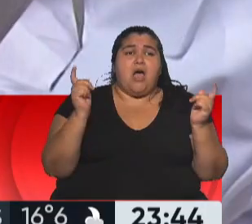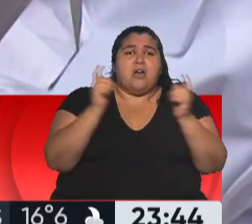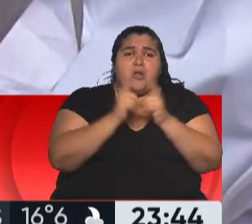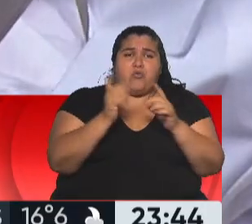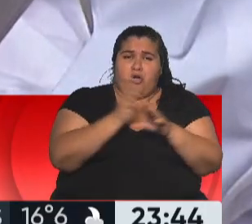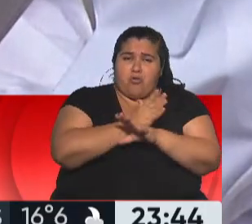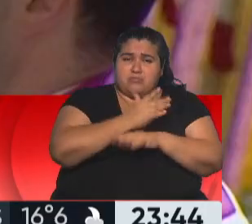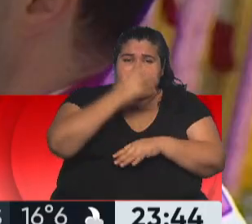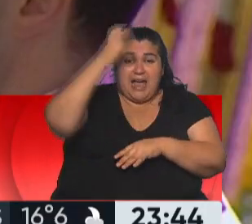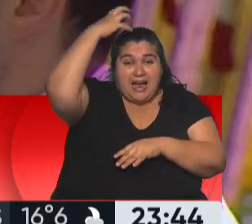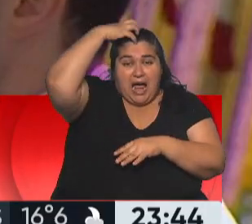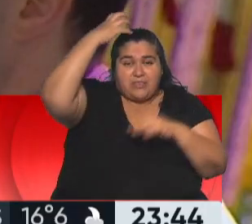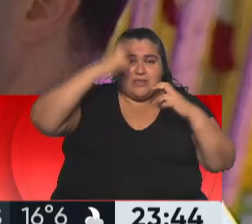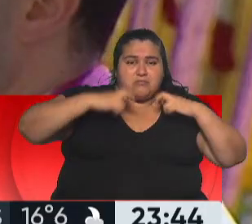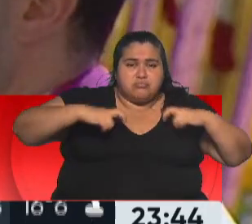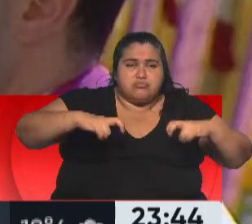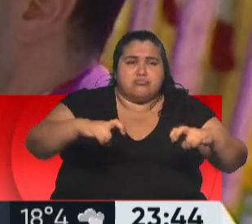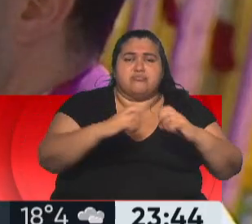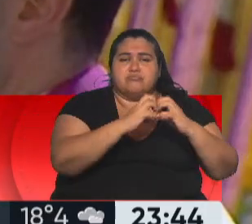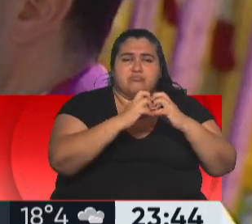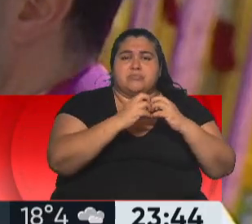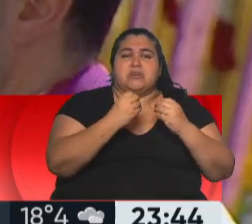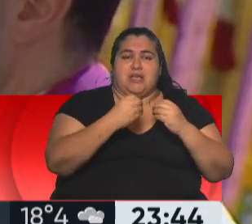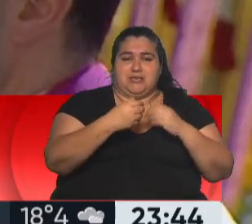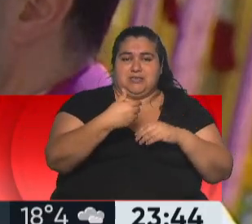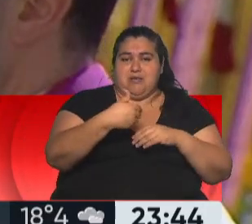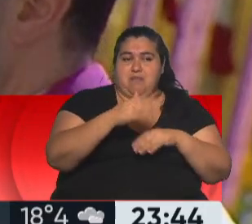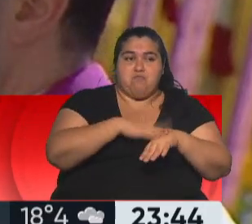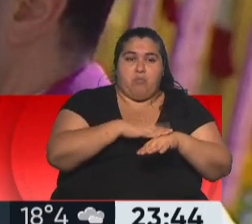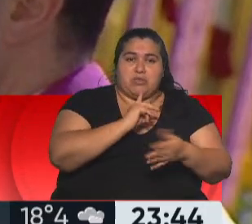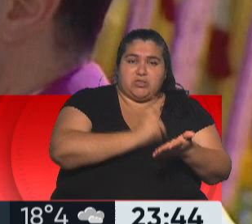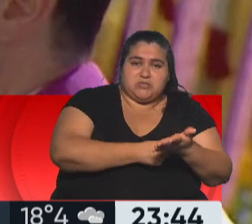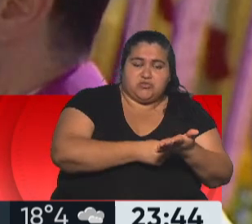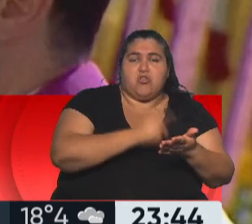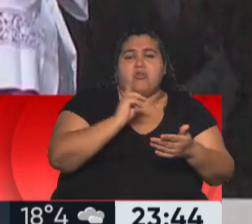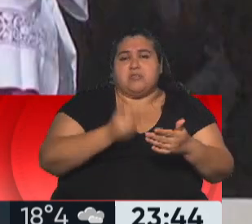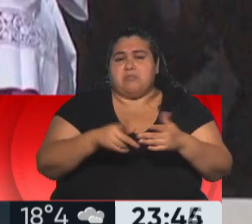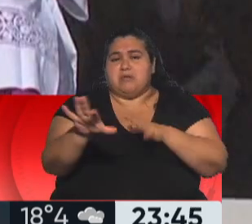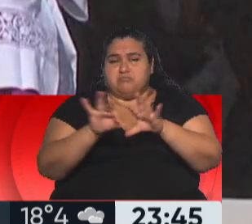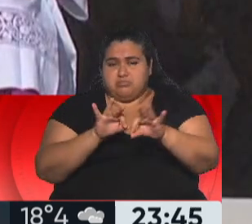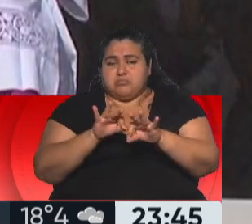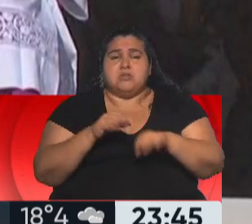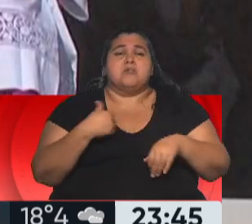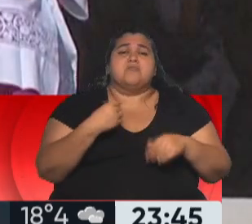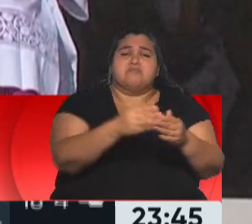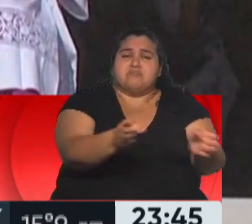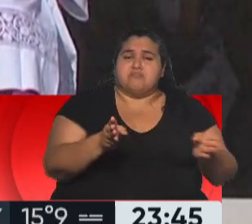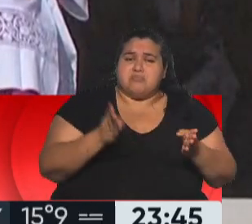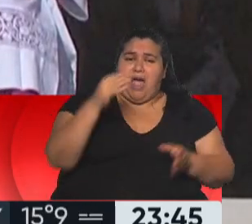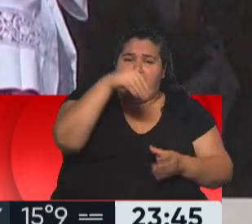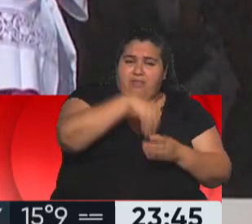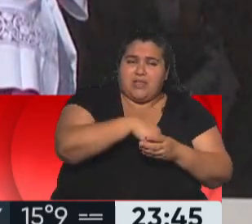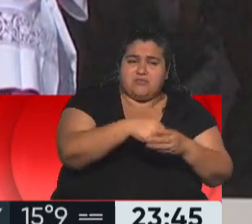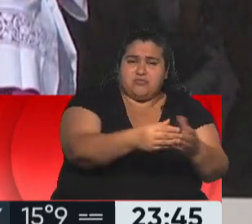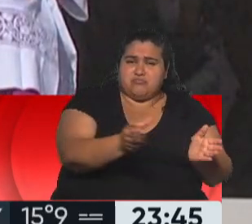plenaria de cardenales en la previa del cónclave de la elección del nuevo Papa. Sus restos van a descansar en un ataúd simple de madera con interior de zinc,